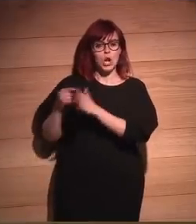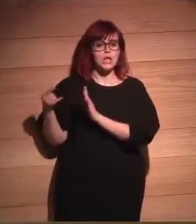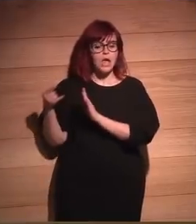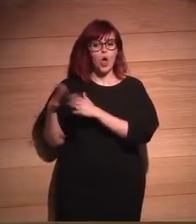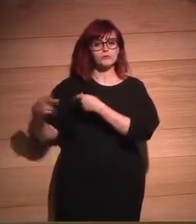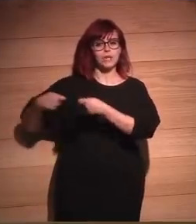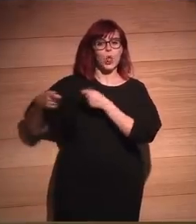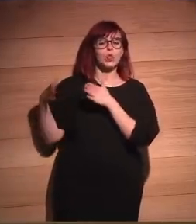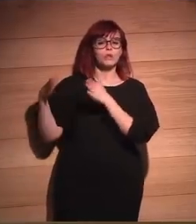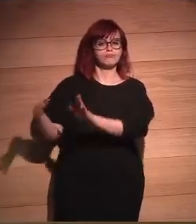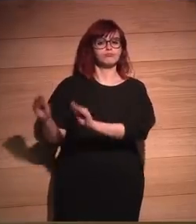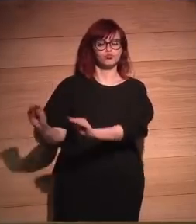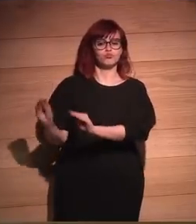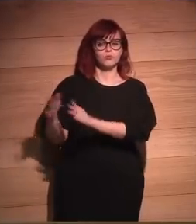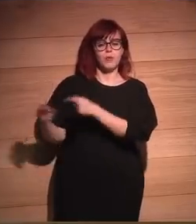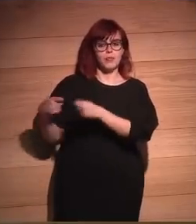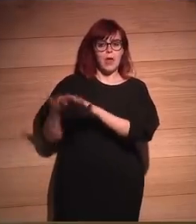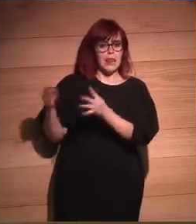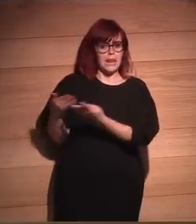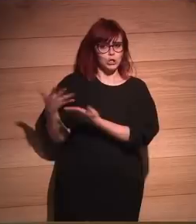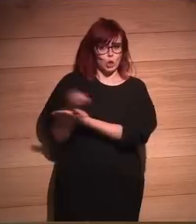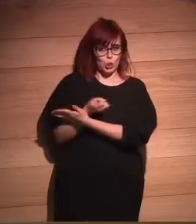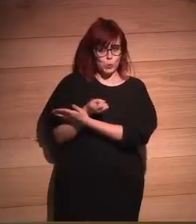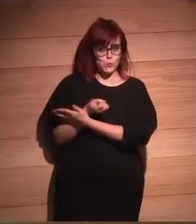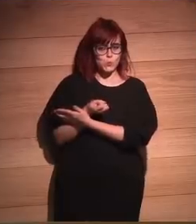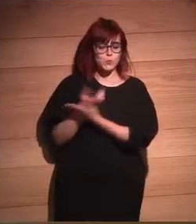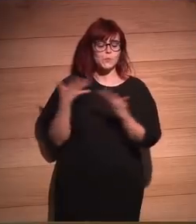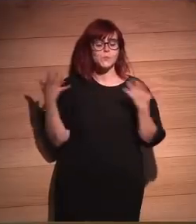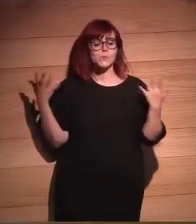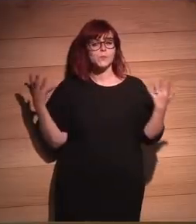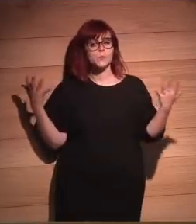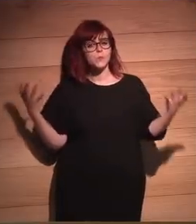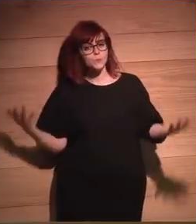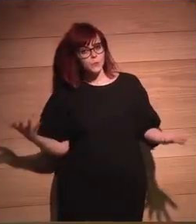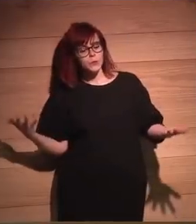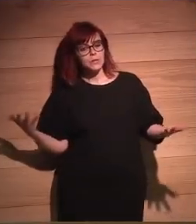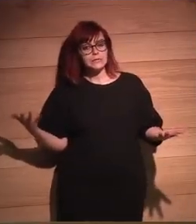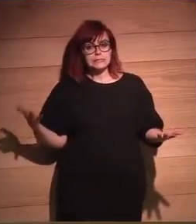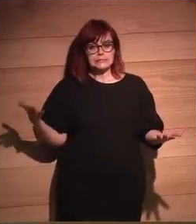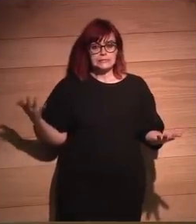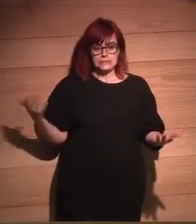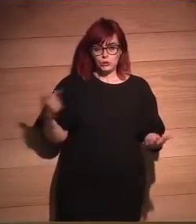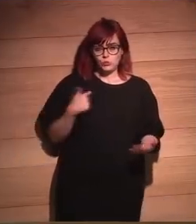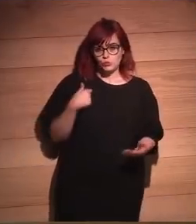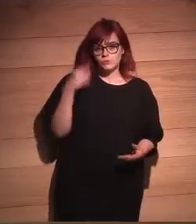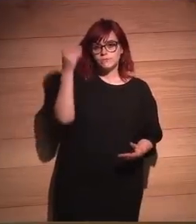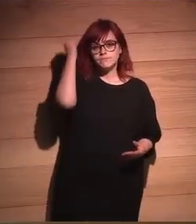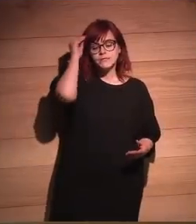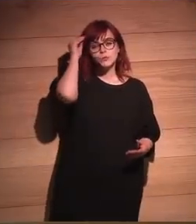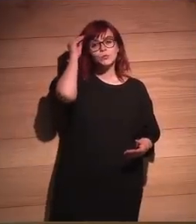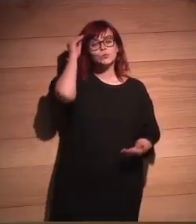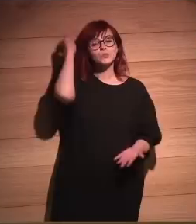tiendas de comercio electrónico, ¿no? Entonces, bueno, aquí es donde yo creo